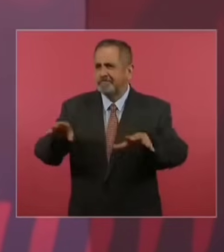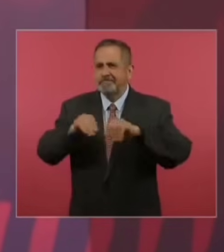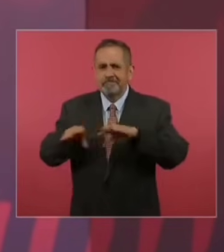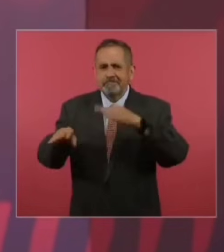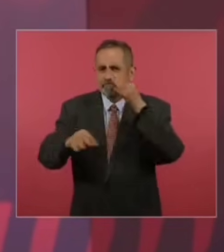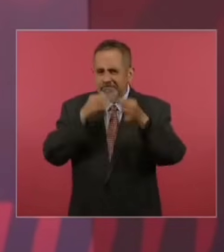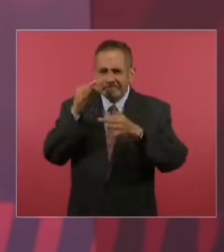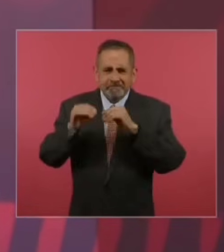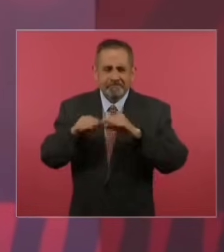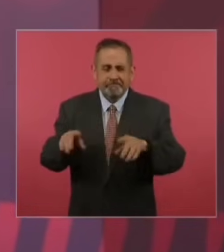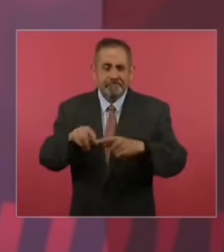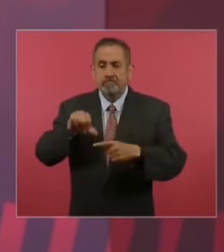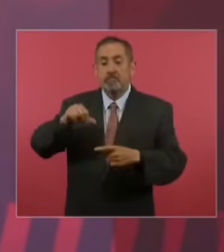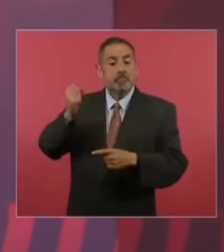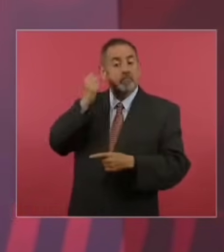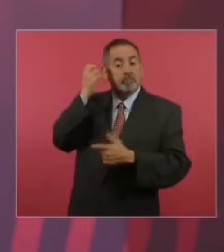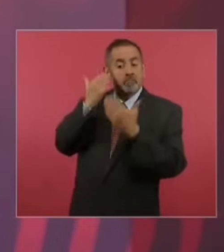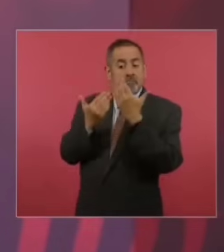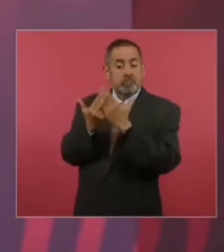y la mañanera,